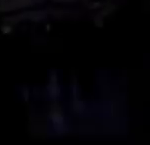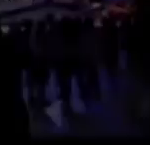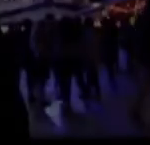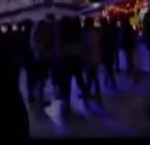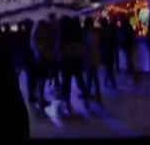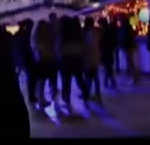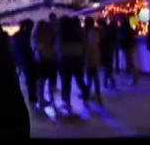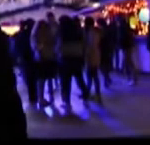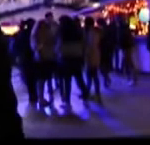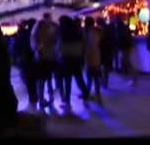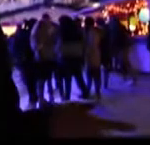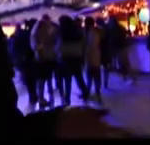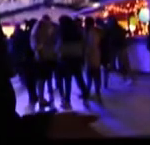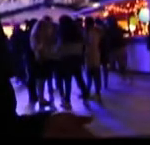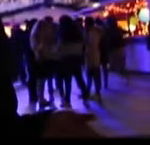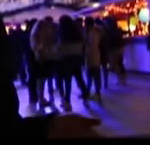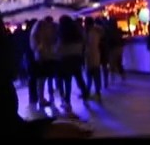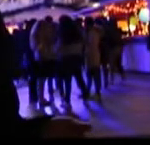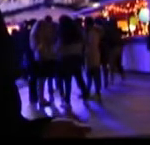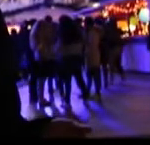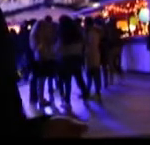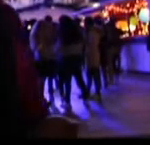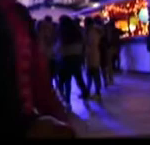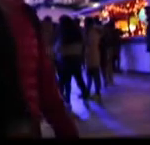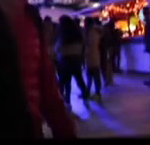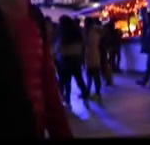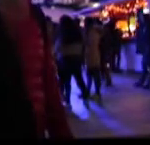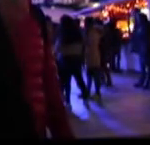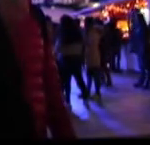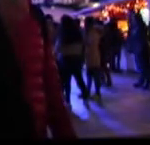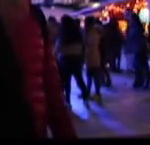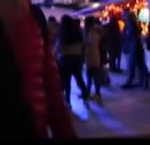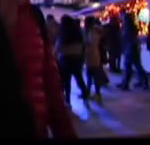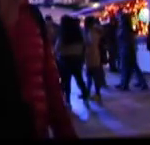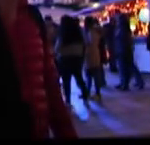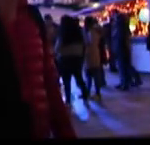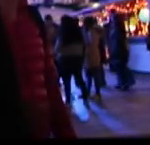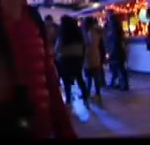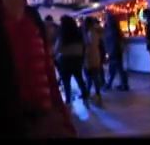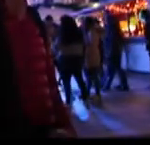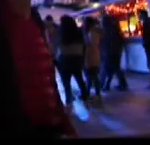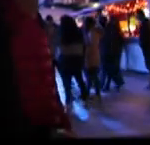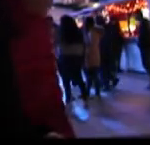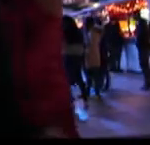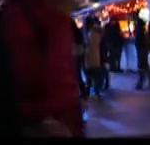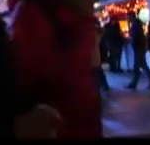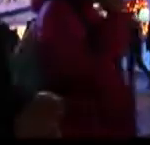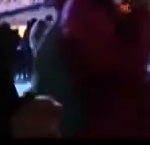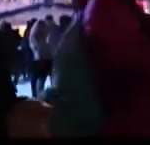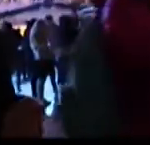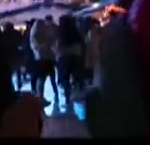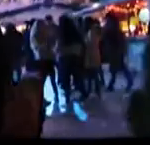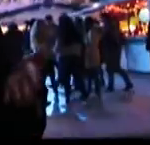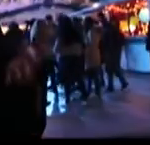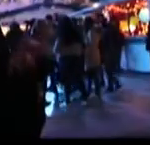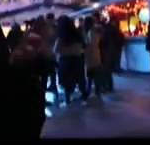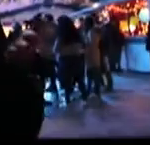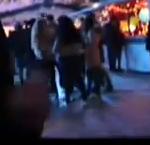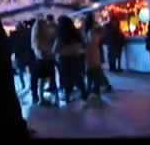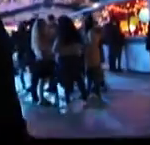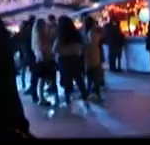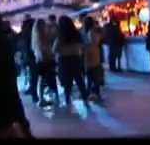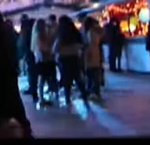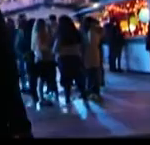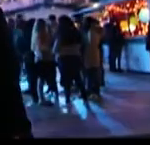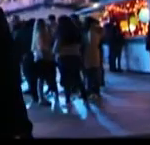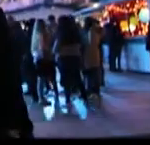Francia? Jamás imaginé que iba a estar acá. Realmente el que yo esté aquí es algo que